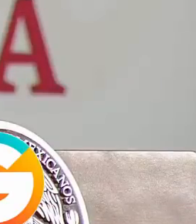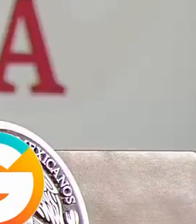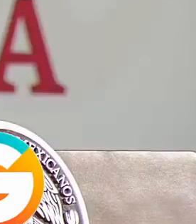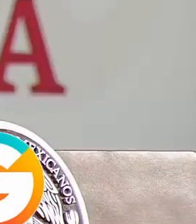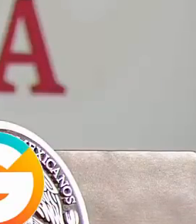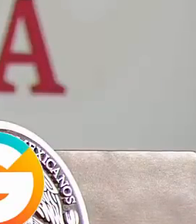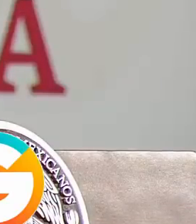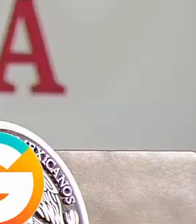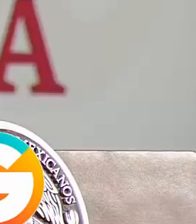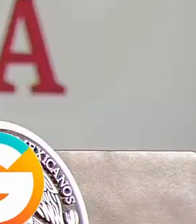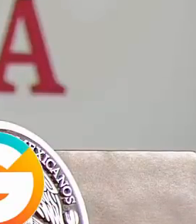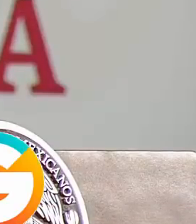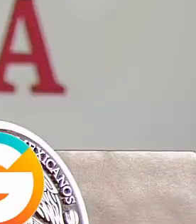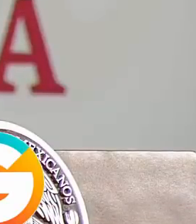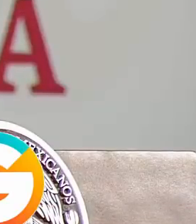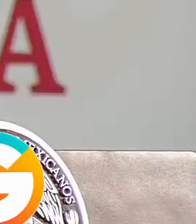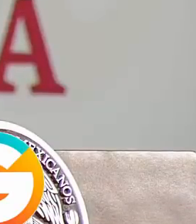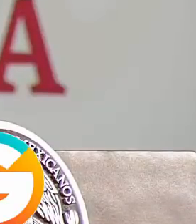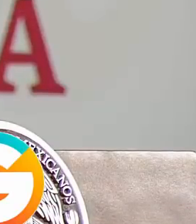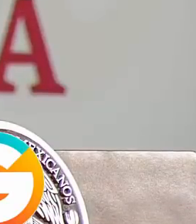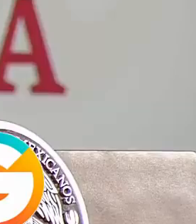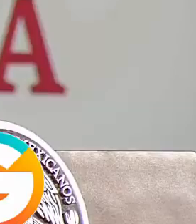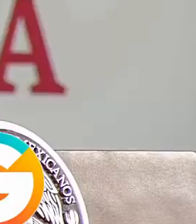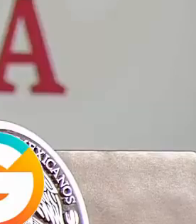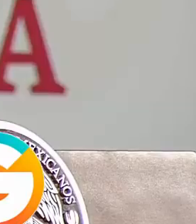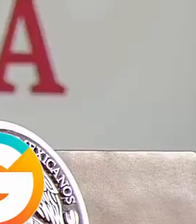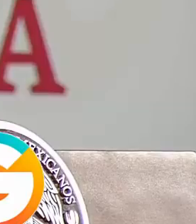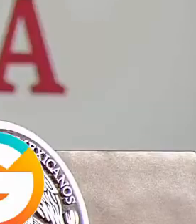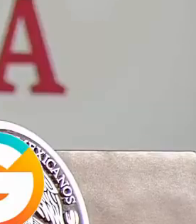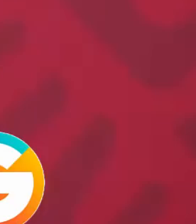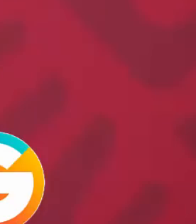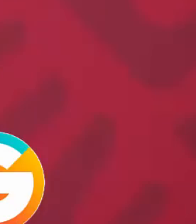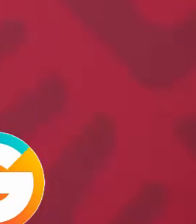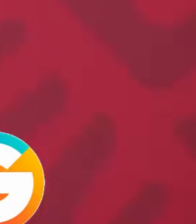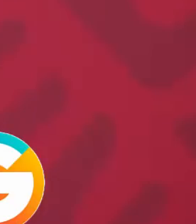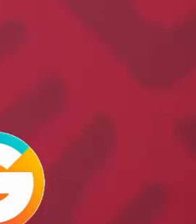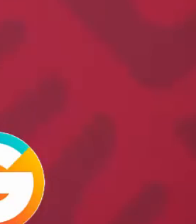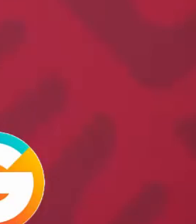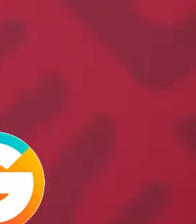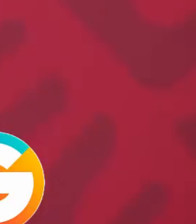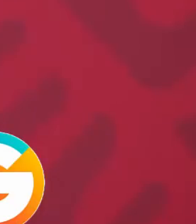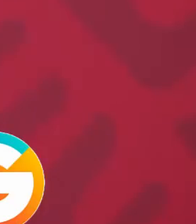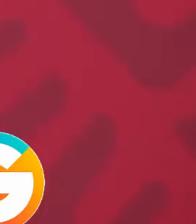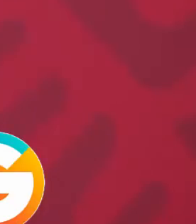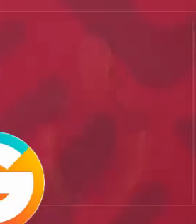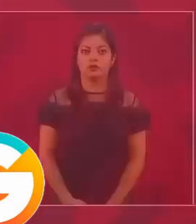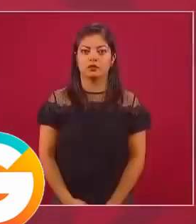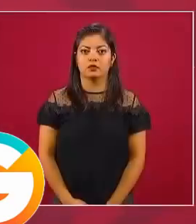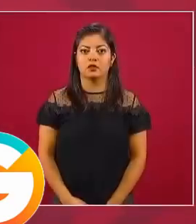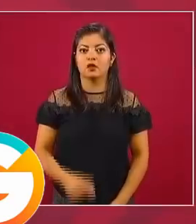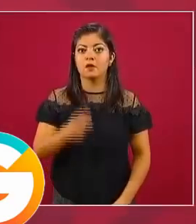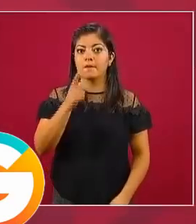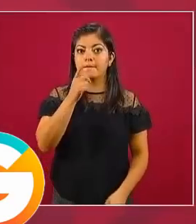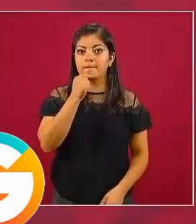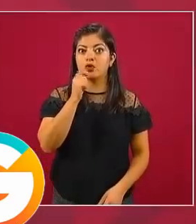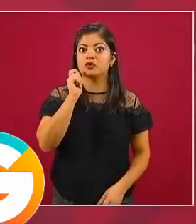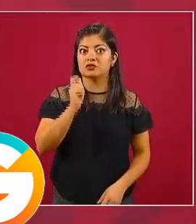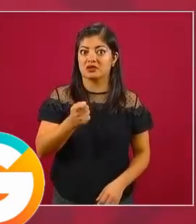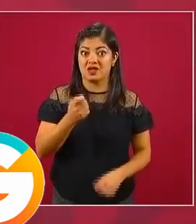de ministerios públicos, de las policías municipales, policías